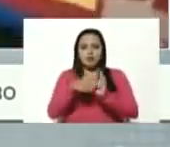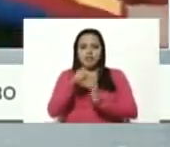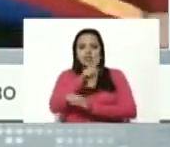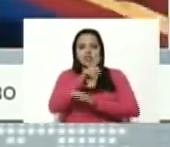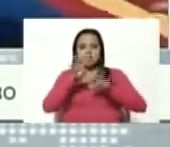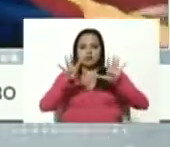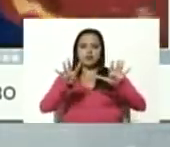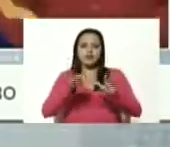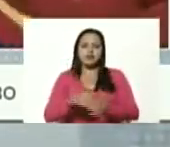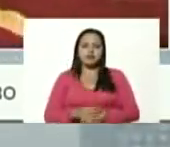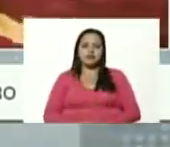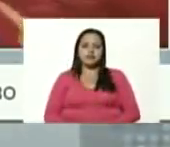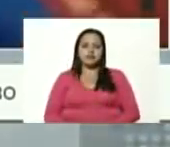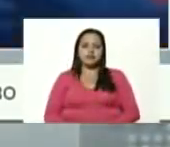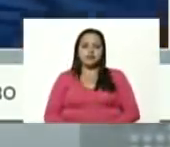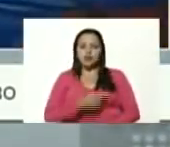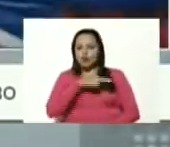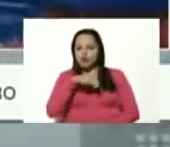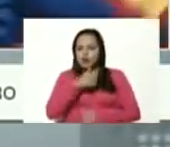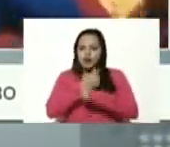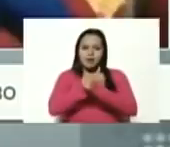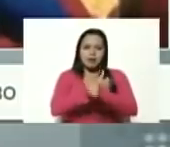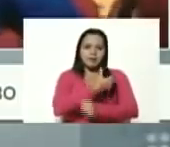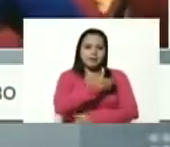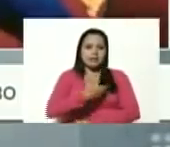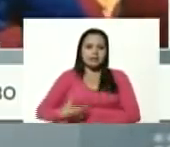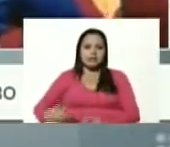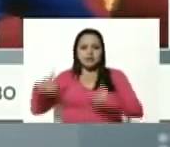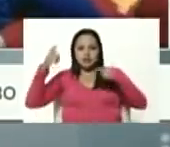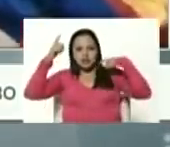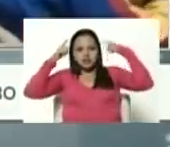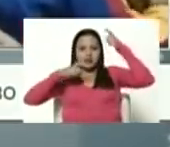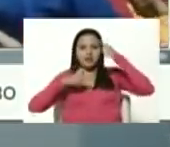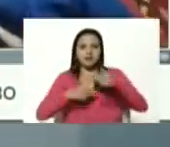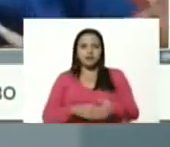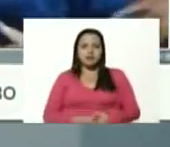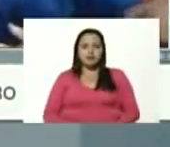2013-2019. Nuestro amado comandante Hugo Chávez